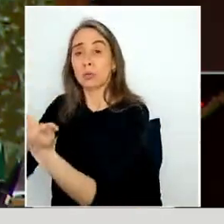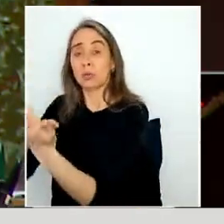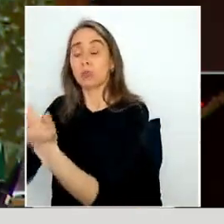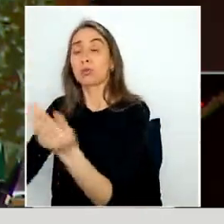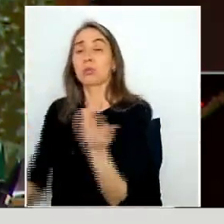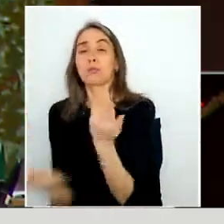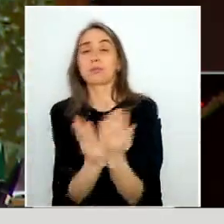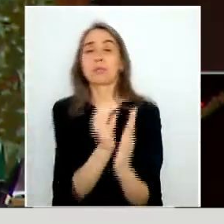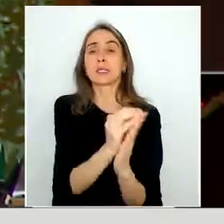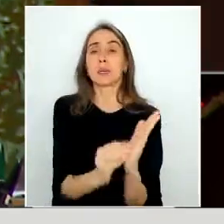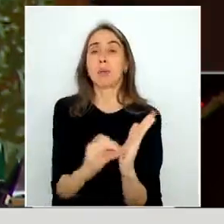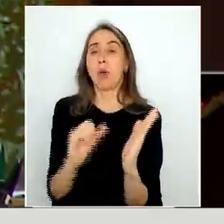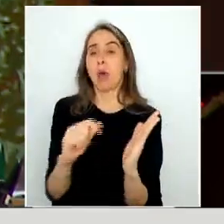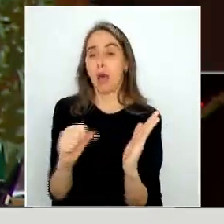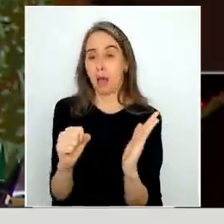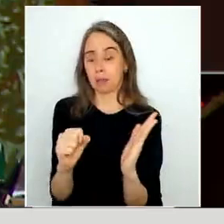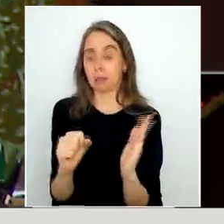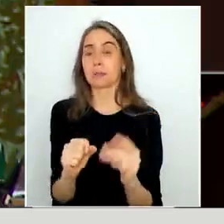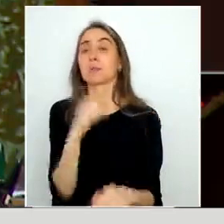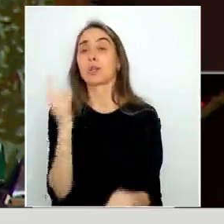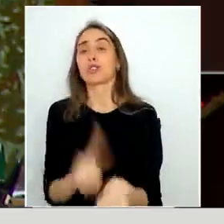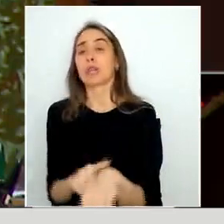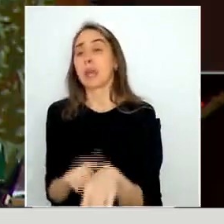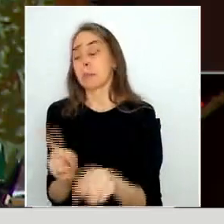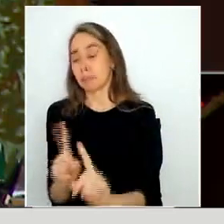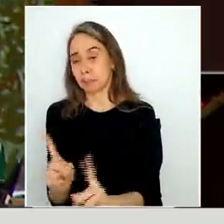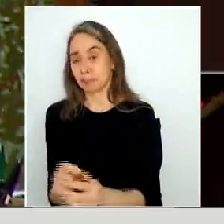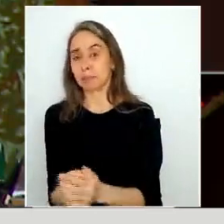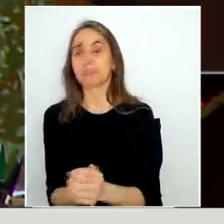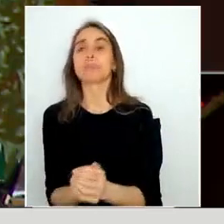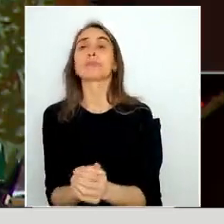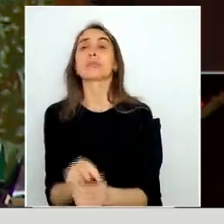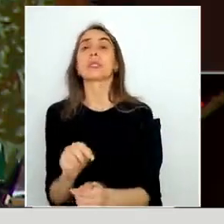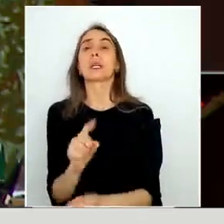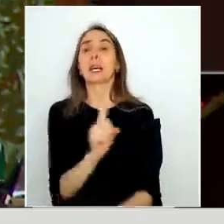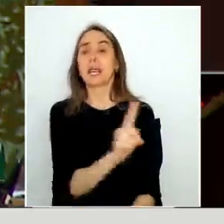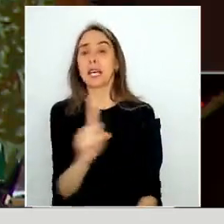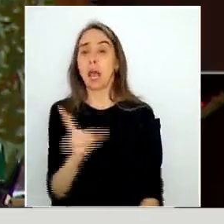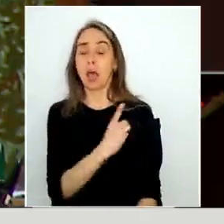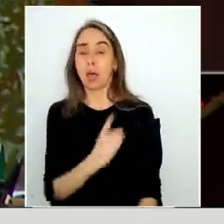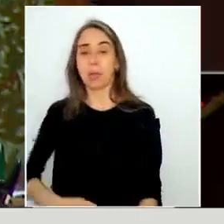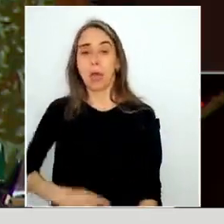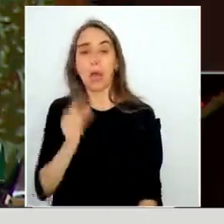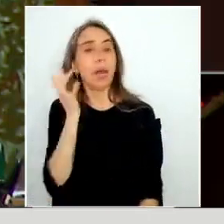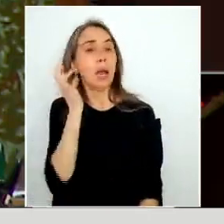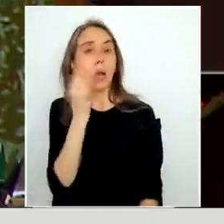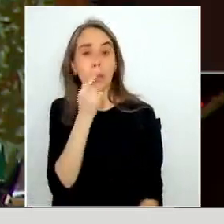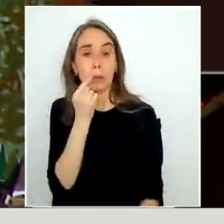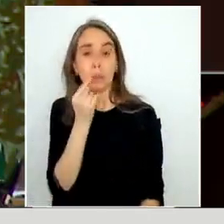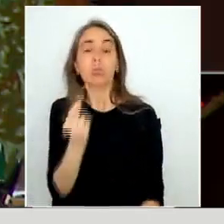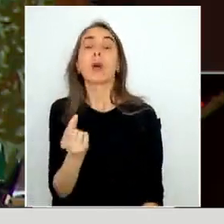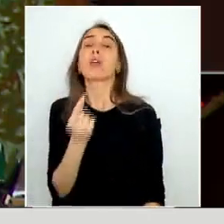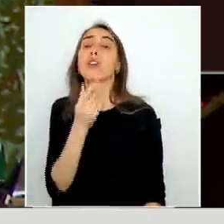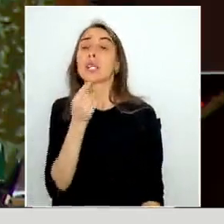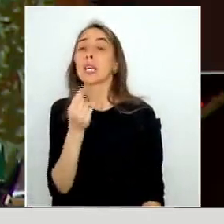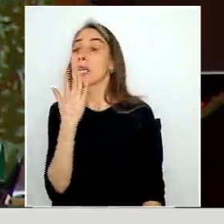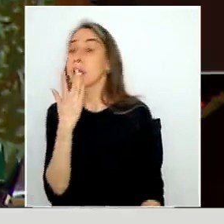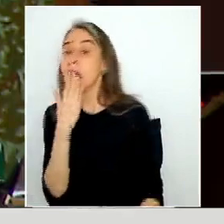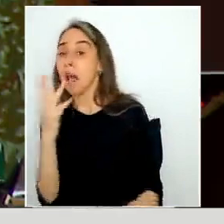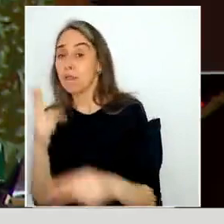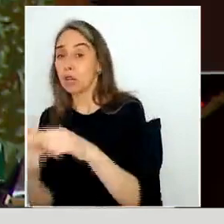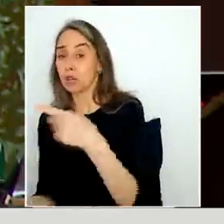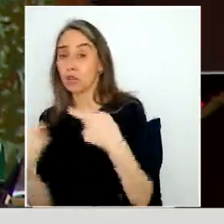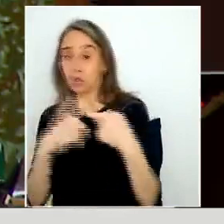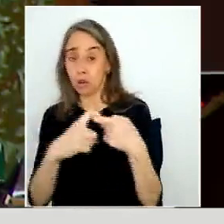discusión de este proyecto se otorgarán 3 minutos a cada diputada y diputado que se inscriba para hacer uso de la